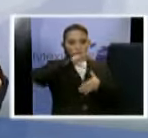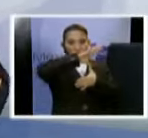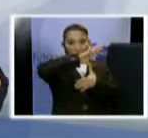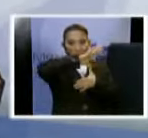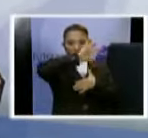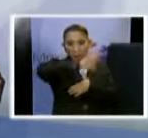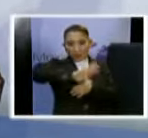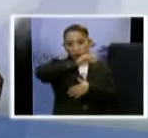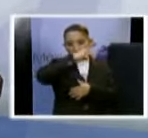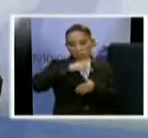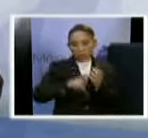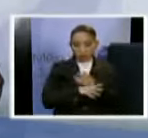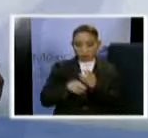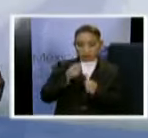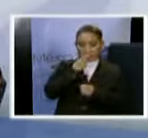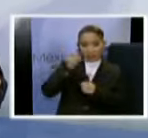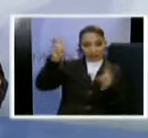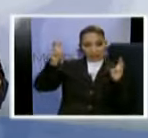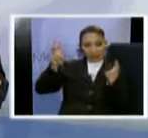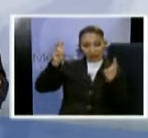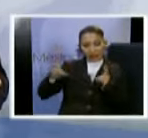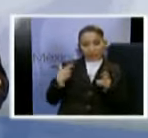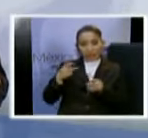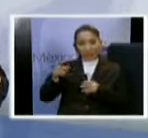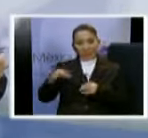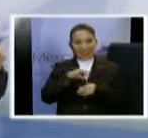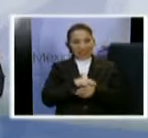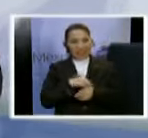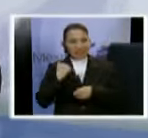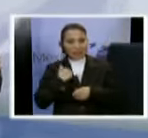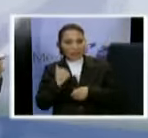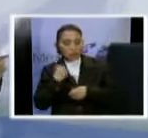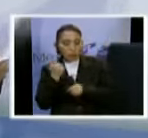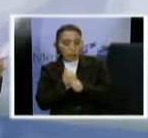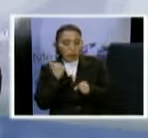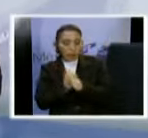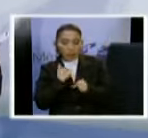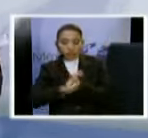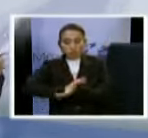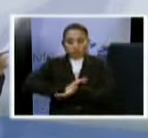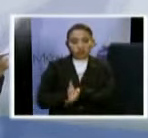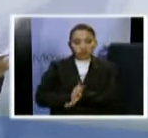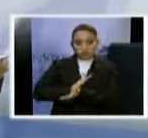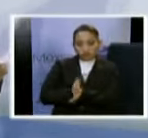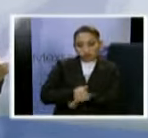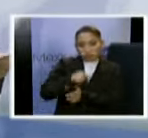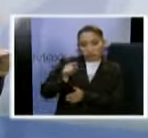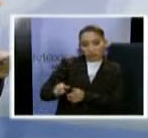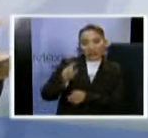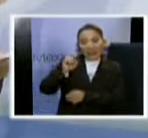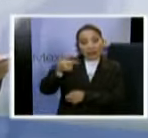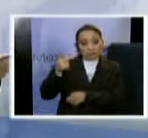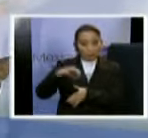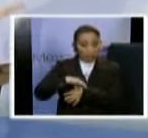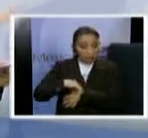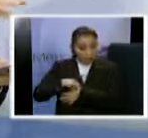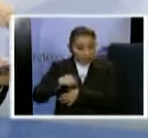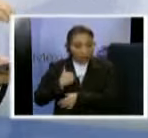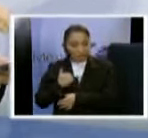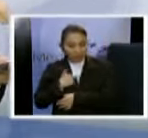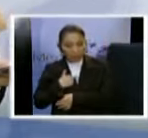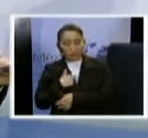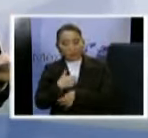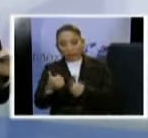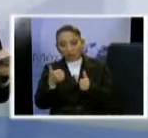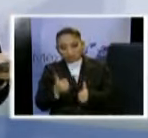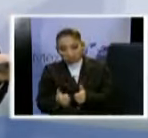pusieron una cosa que se llama, sobre la carne mexicano-canadiense, una práctica discriminatoria, que es, si es carne canadiense, es